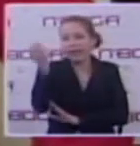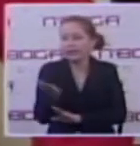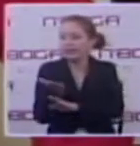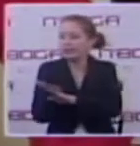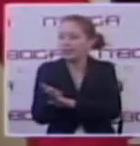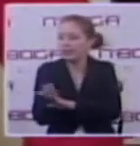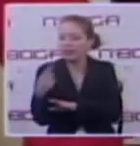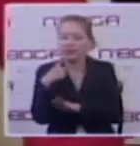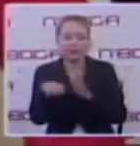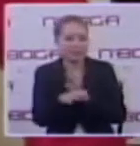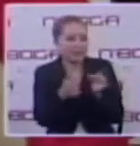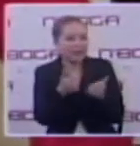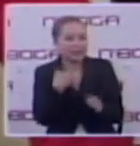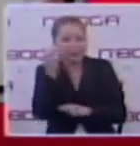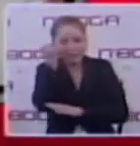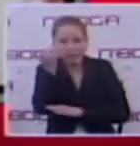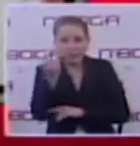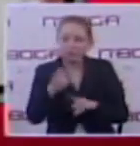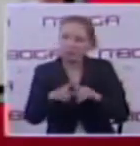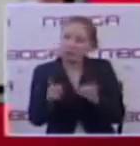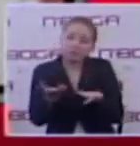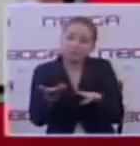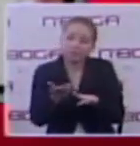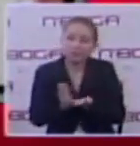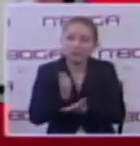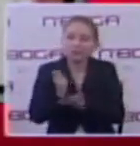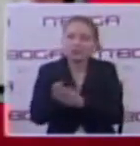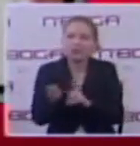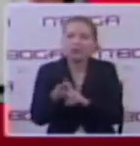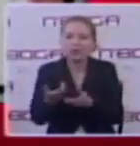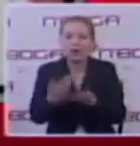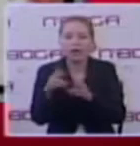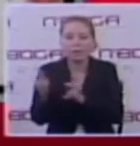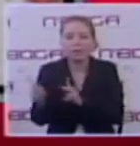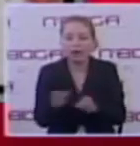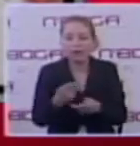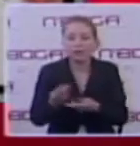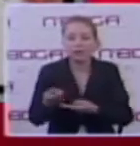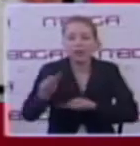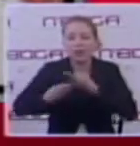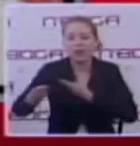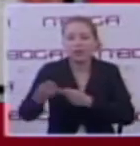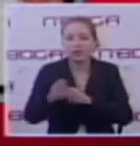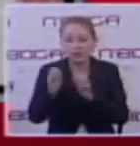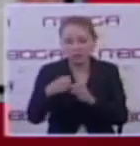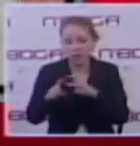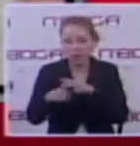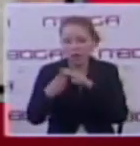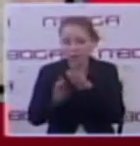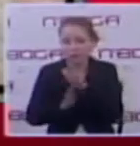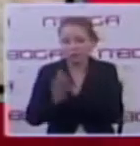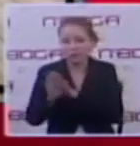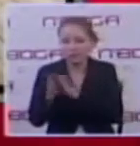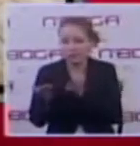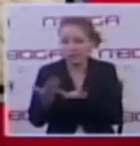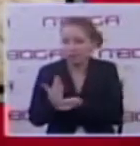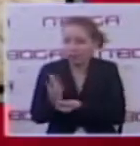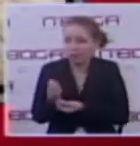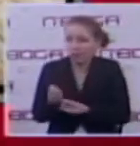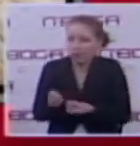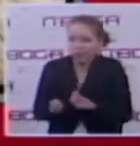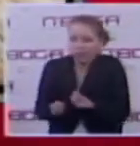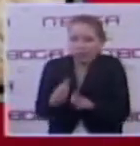una excelente idea, pero le vamos a financiar, traiga el plan de negocios, y ahí se queda el emprendedor porque no tiene ese